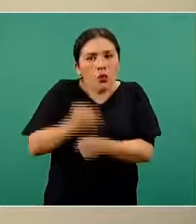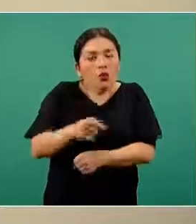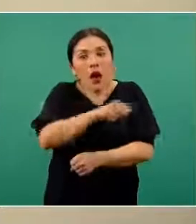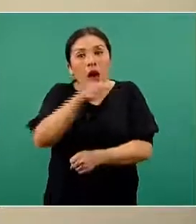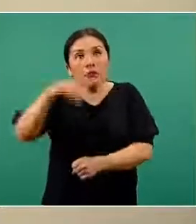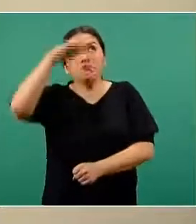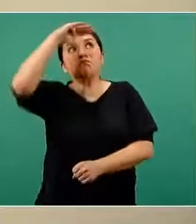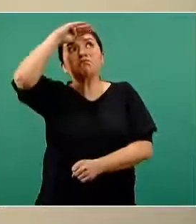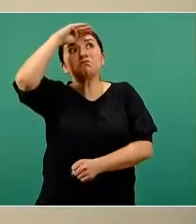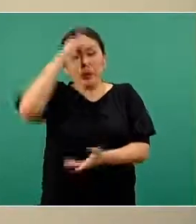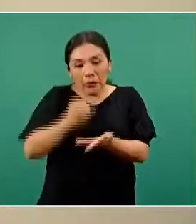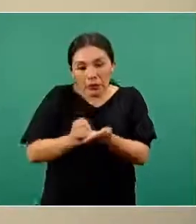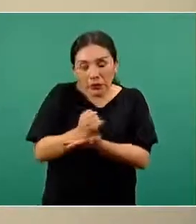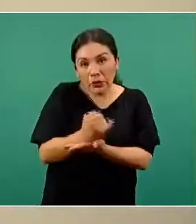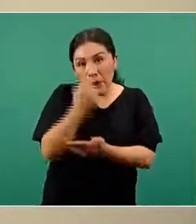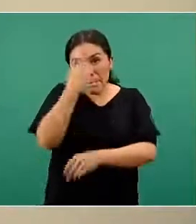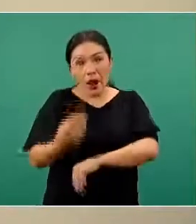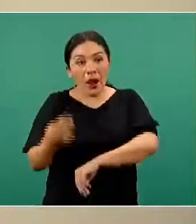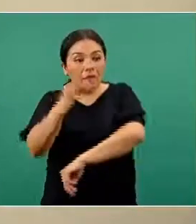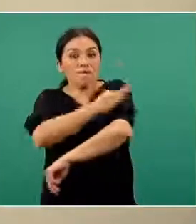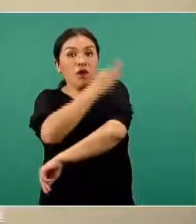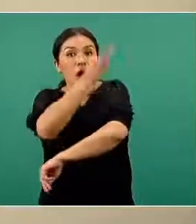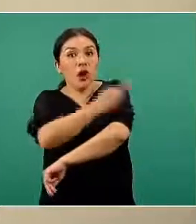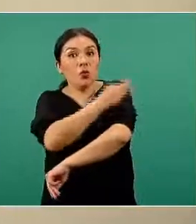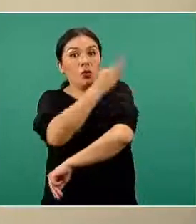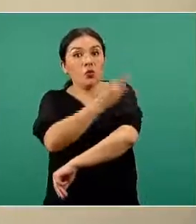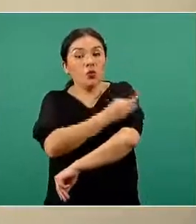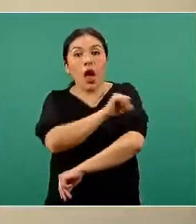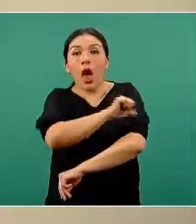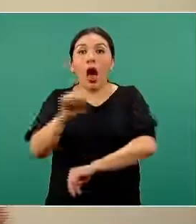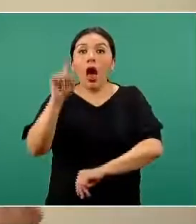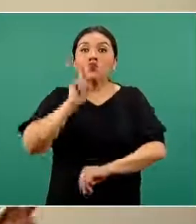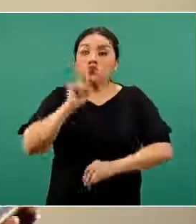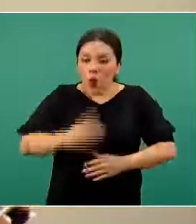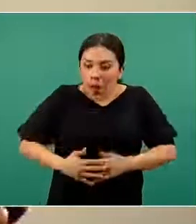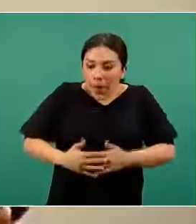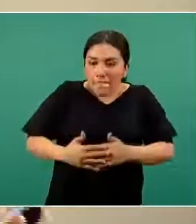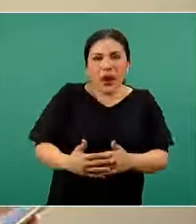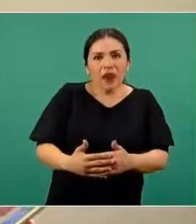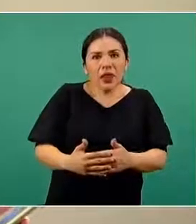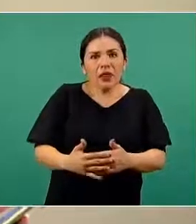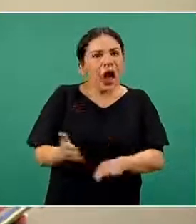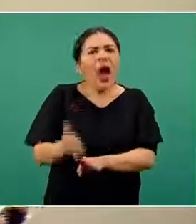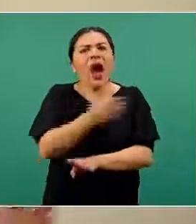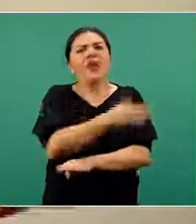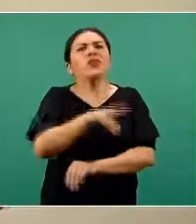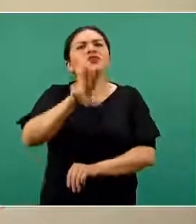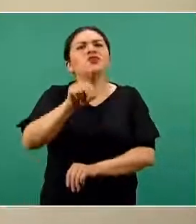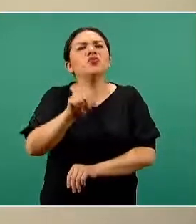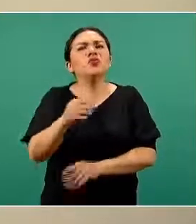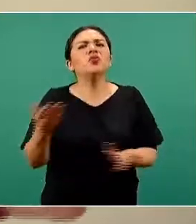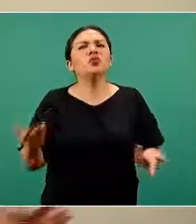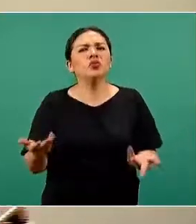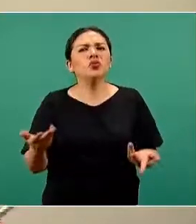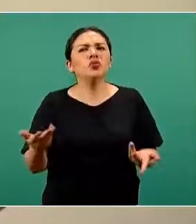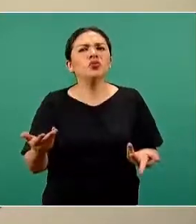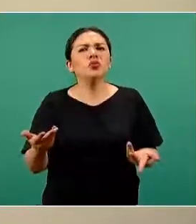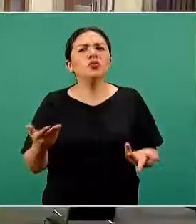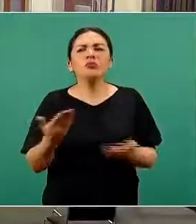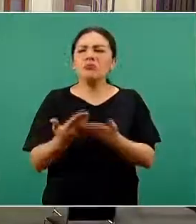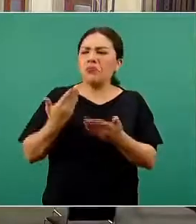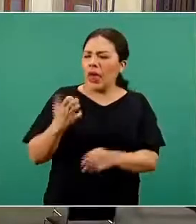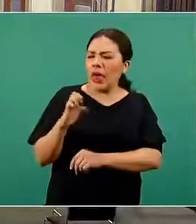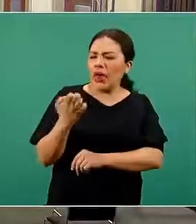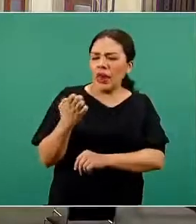decidió precisamente aplicar la vacuna a mujeres embarazadas y no digamos que por el mes de